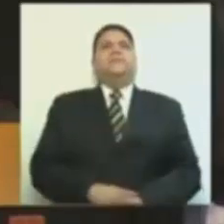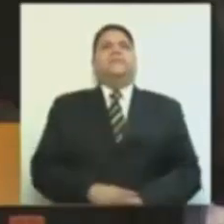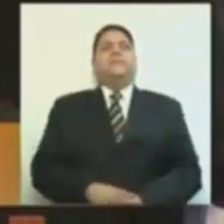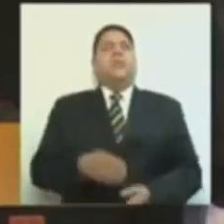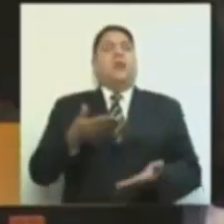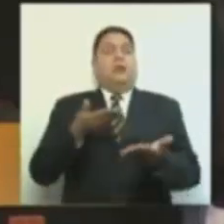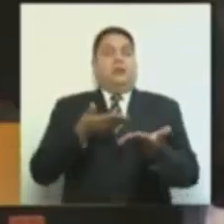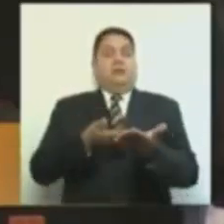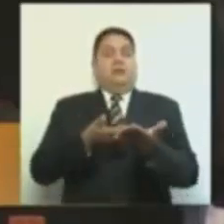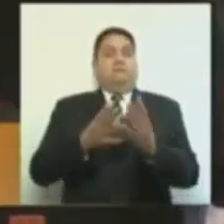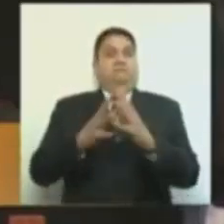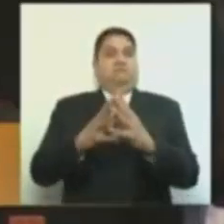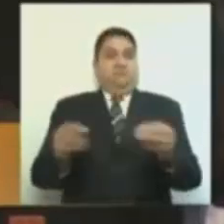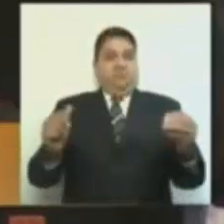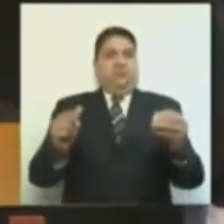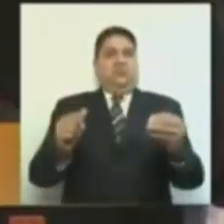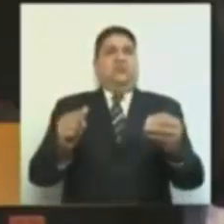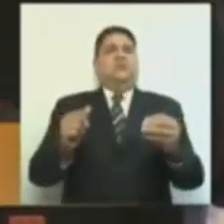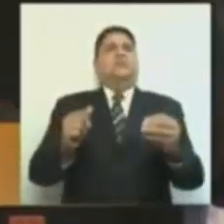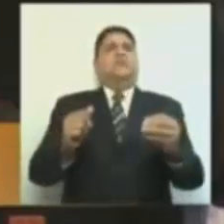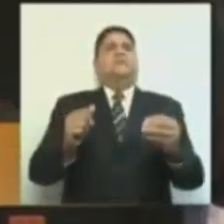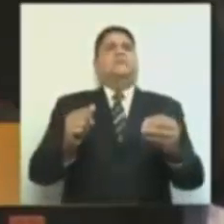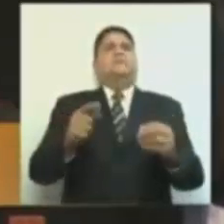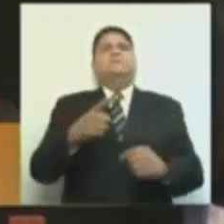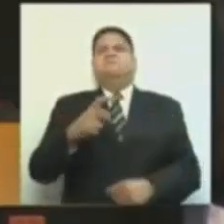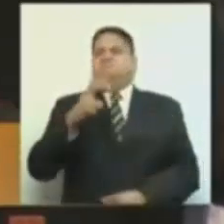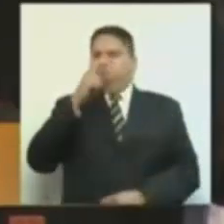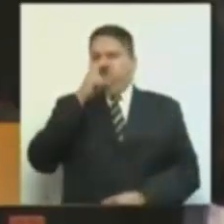arbitrariedad, hay una profunda